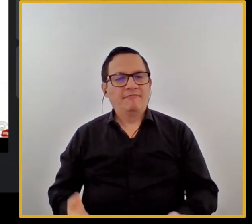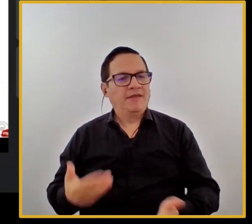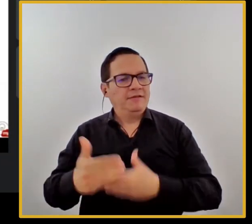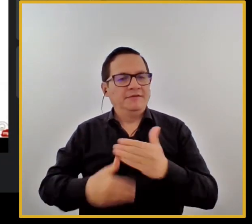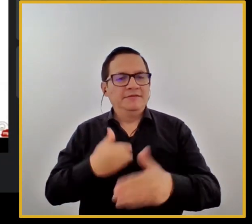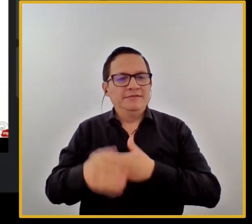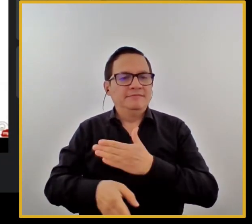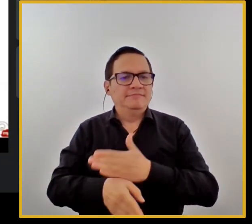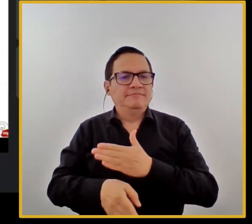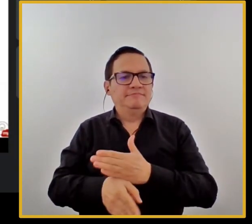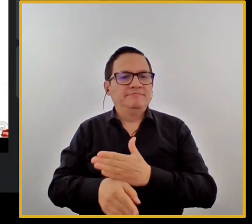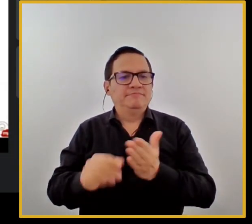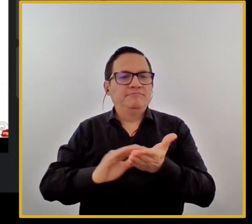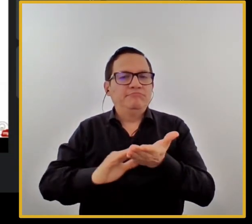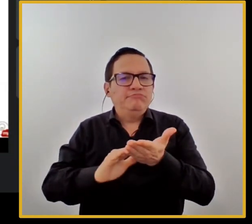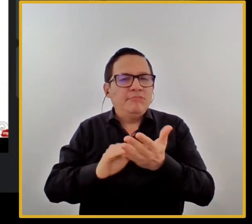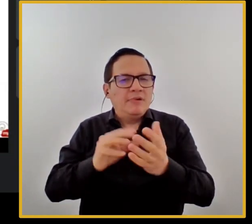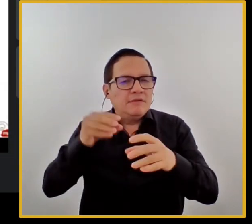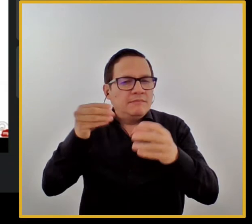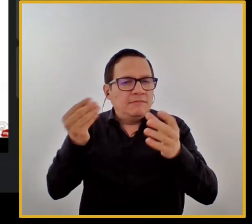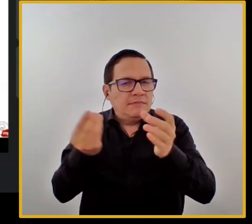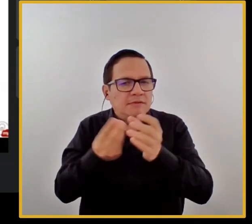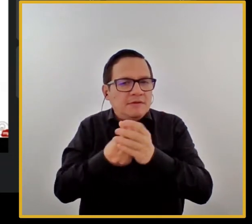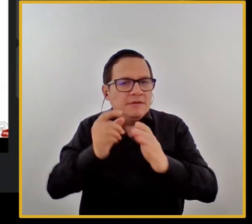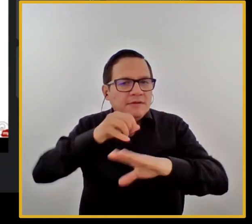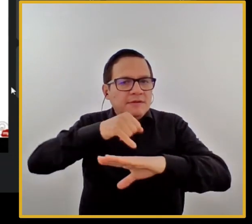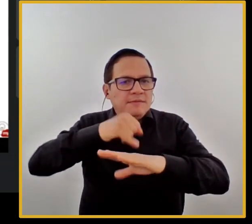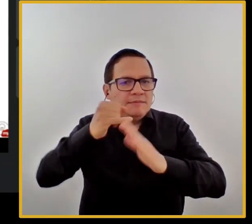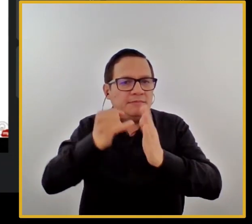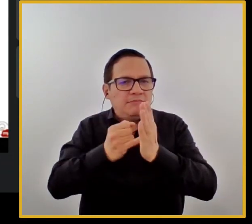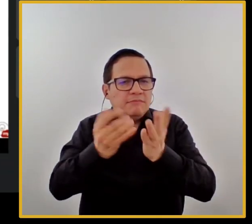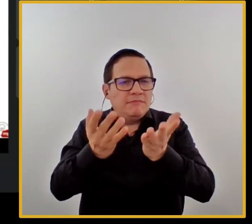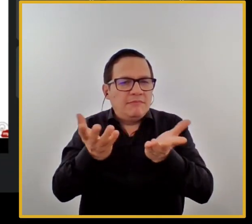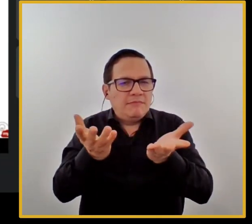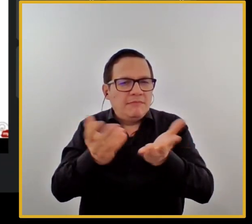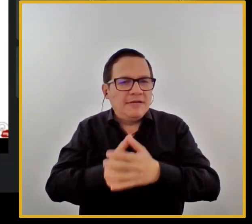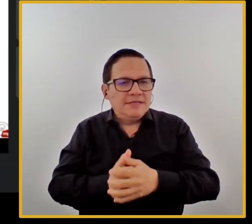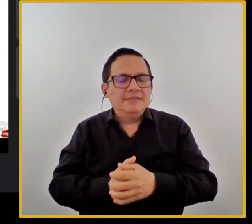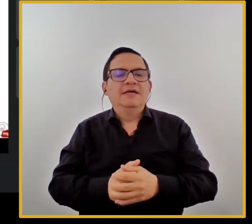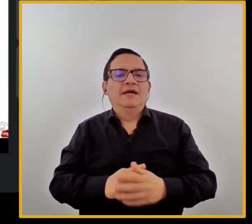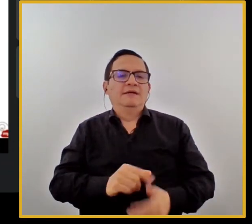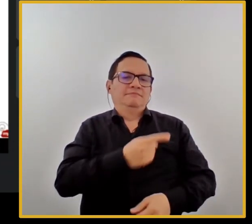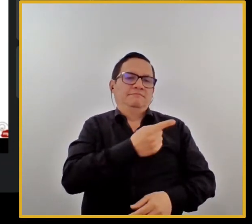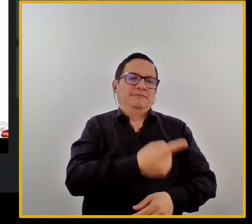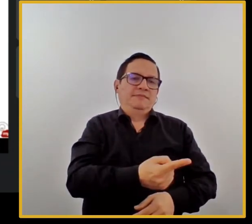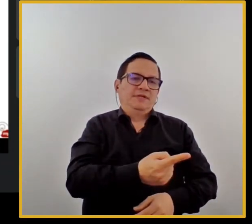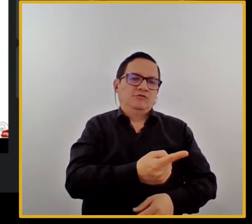procedemos allí, la integral allí, entonces me queda menos 3,